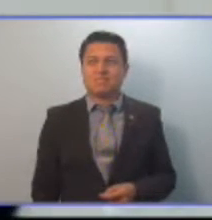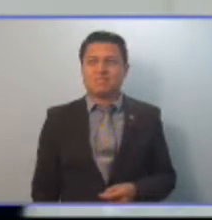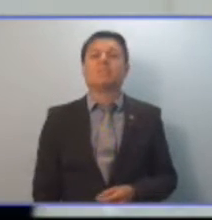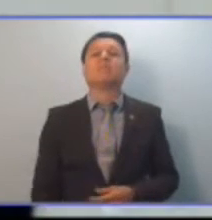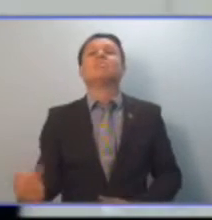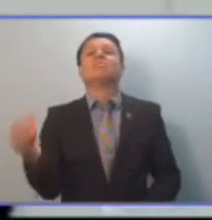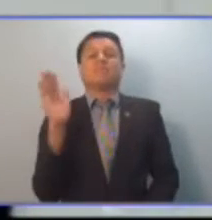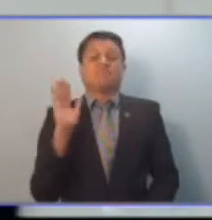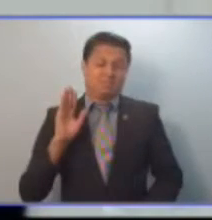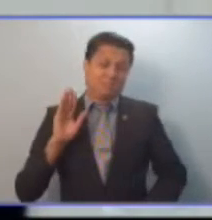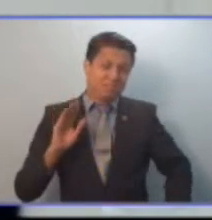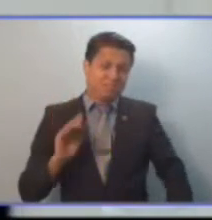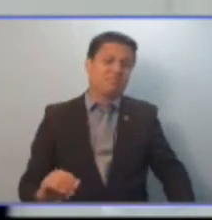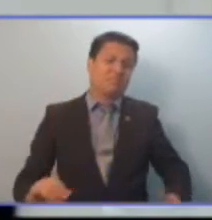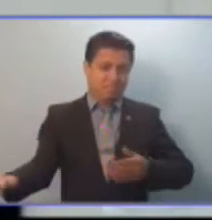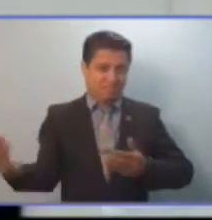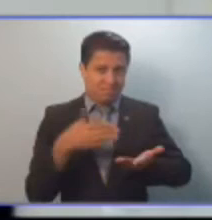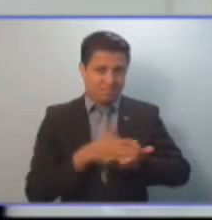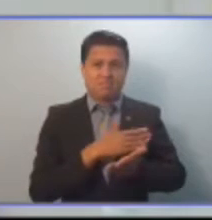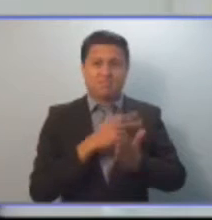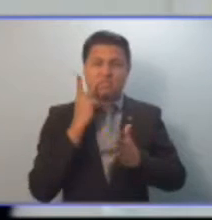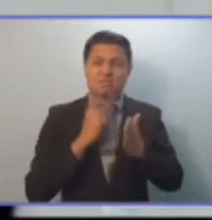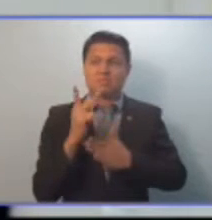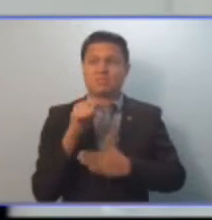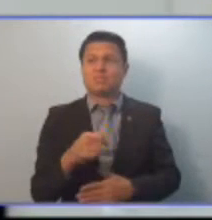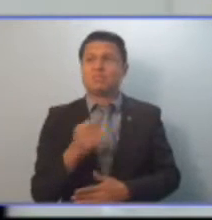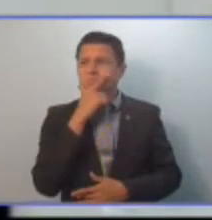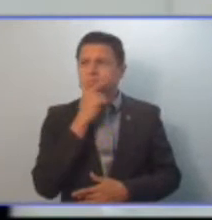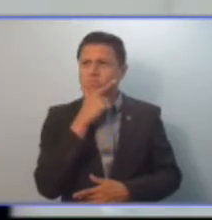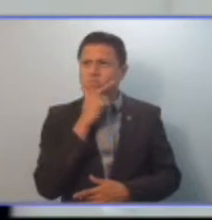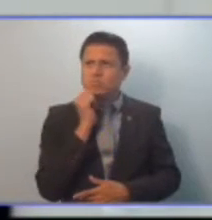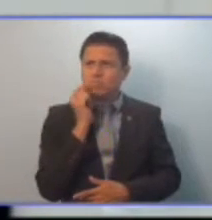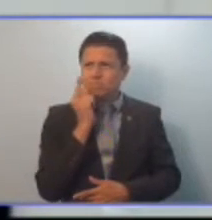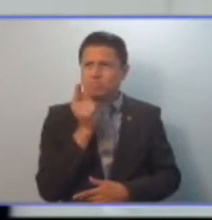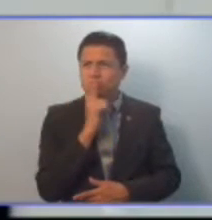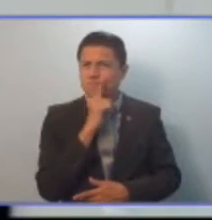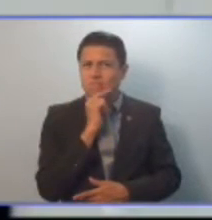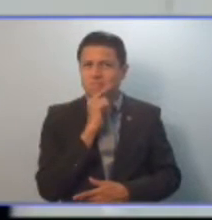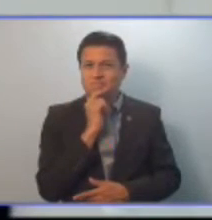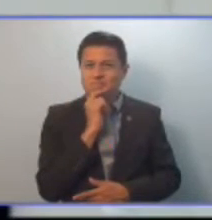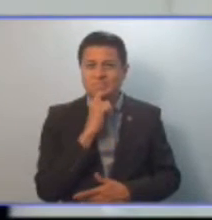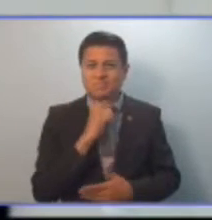Siguiendo con mi percepción, a mí me llama mucho la atención y me preocupa